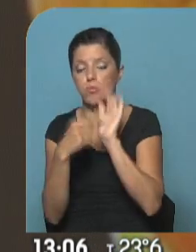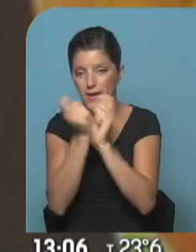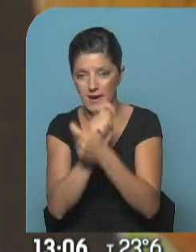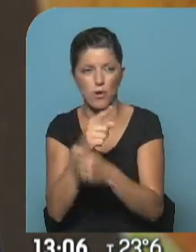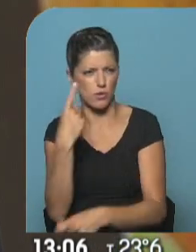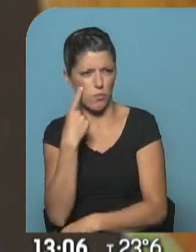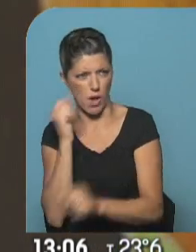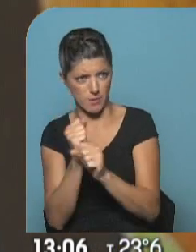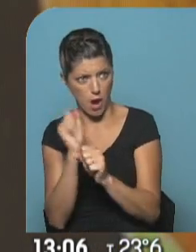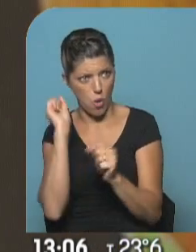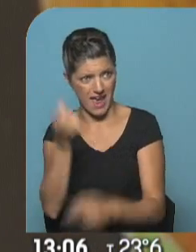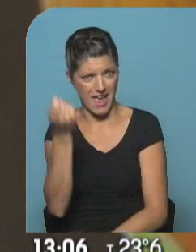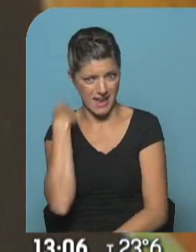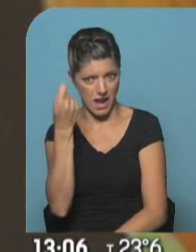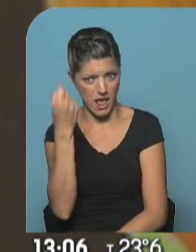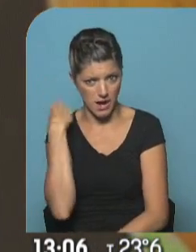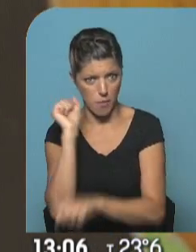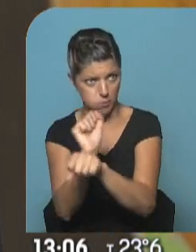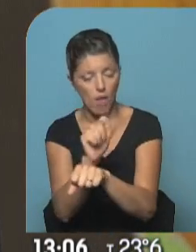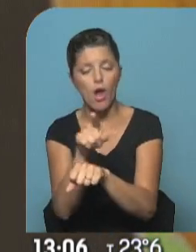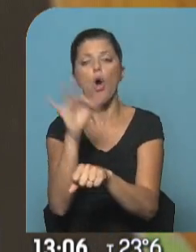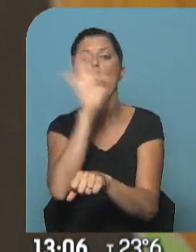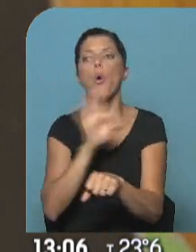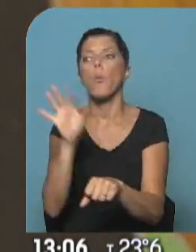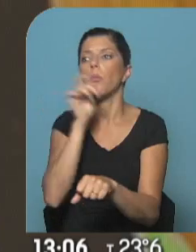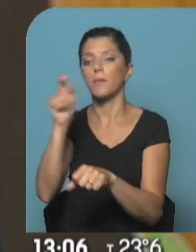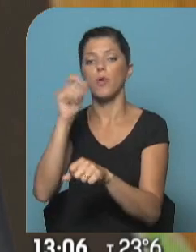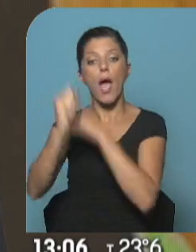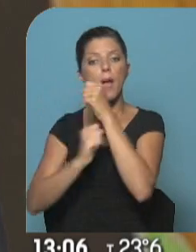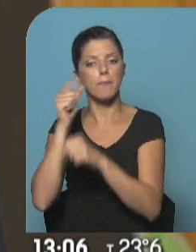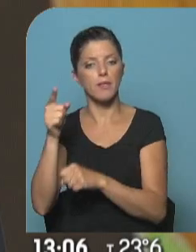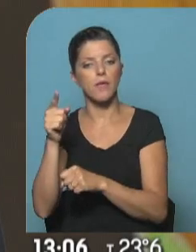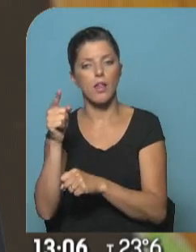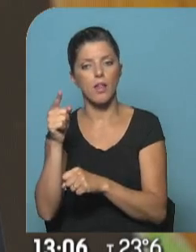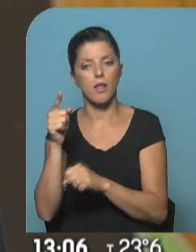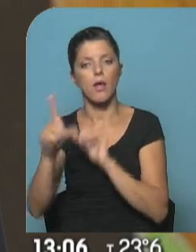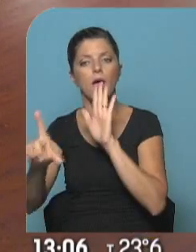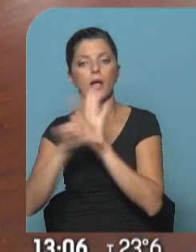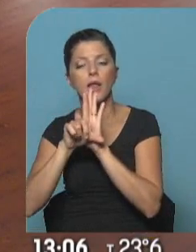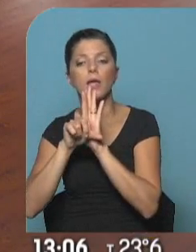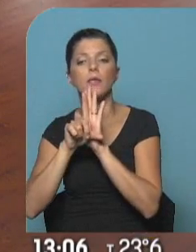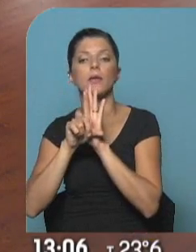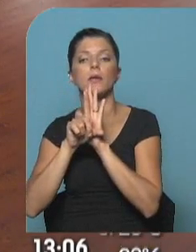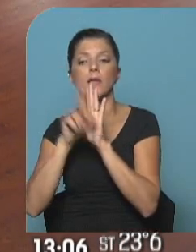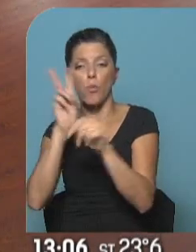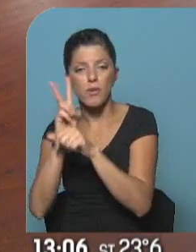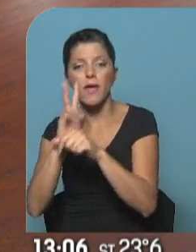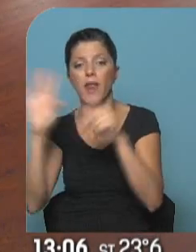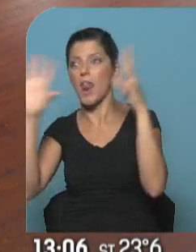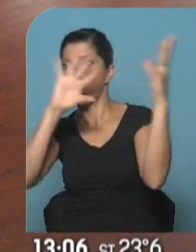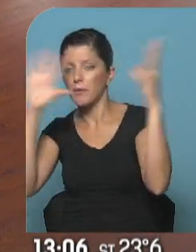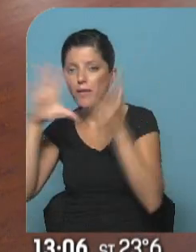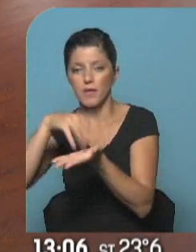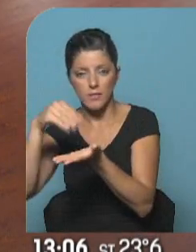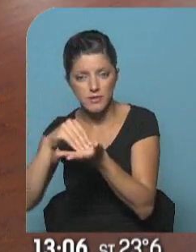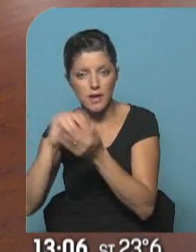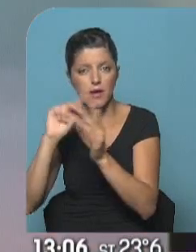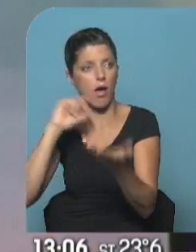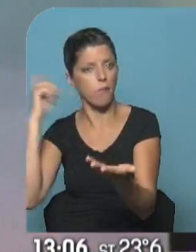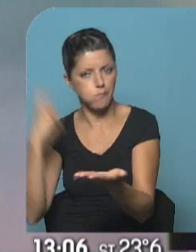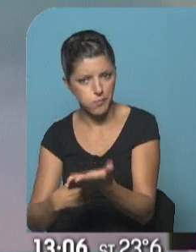campaña, pero sí te quiero preguntar cómo están pegando las heridas, si hay resonancia de lo que fue